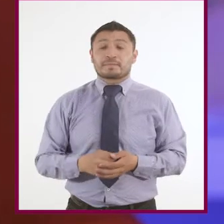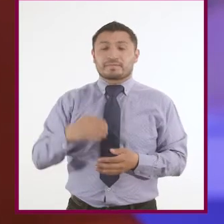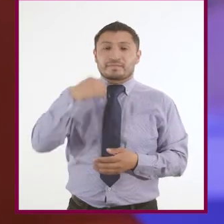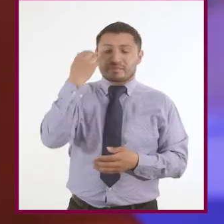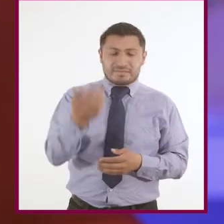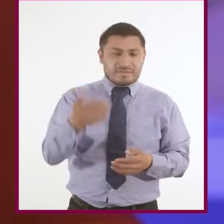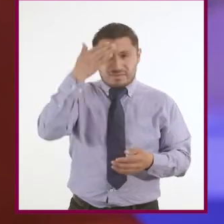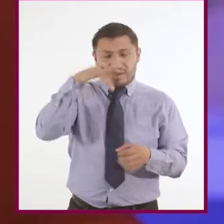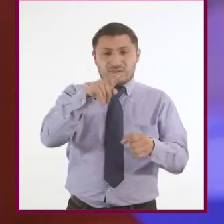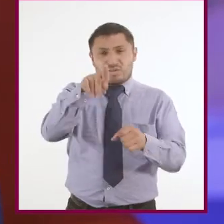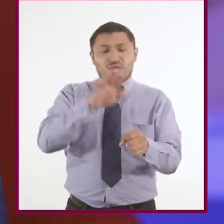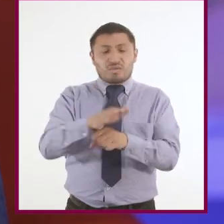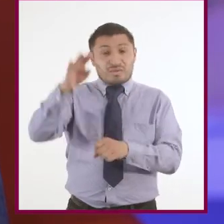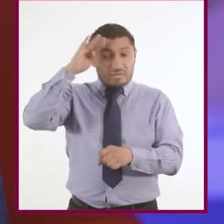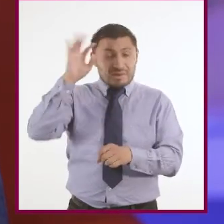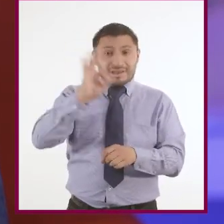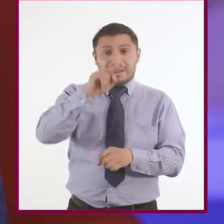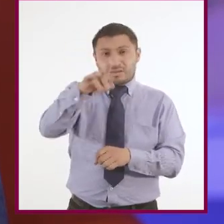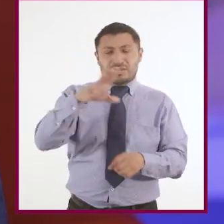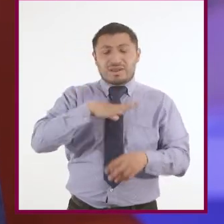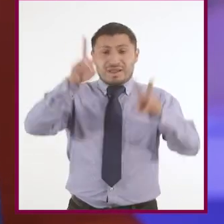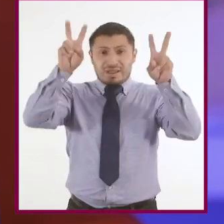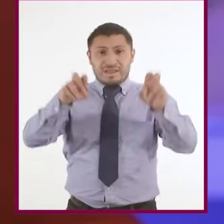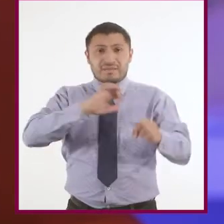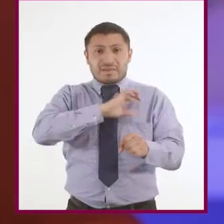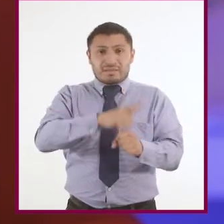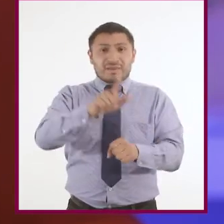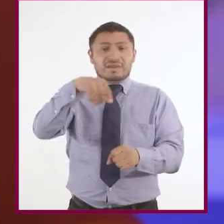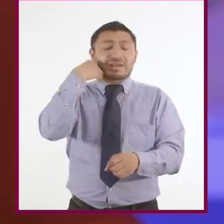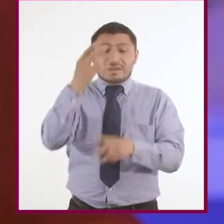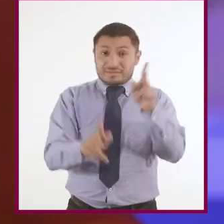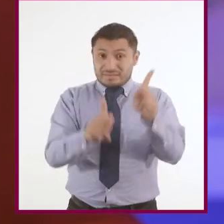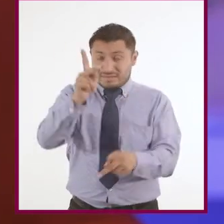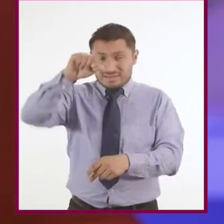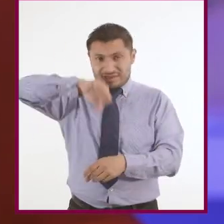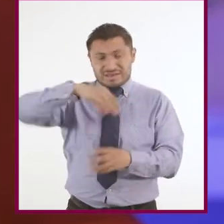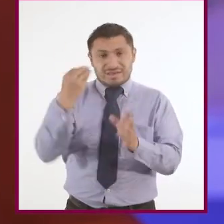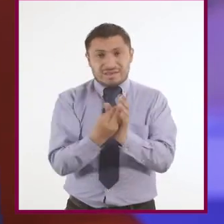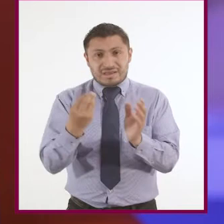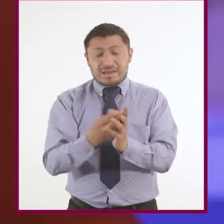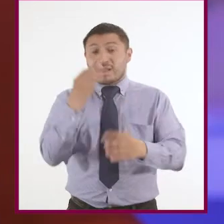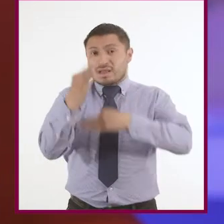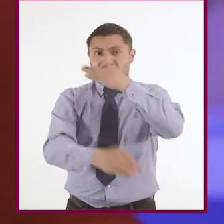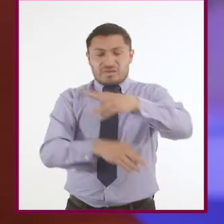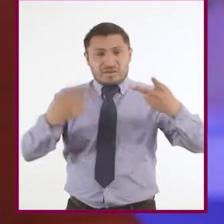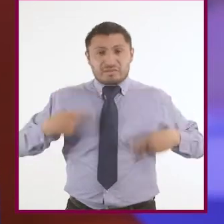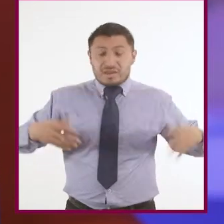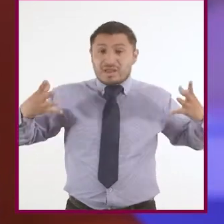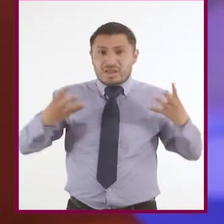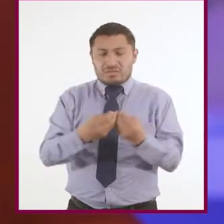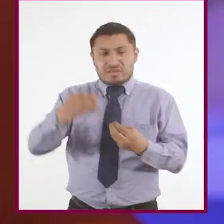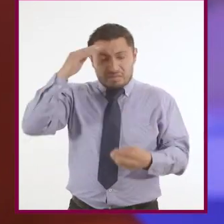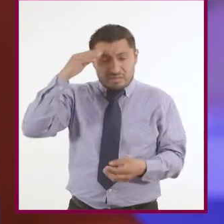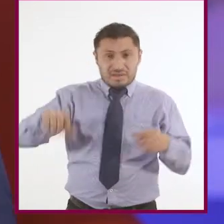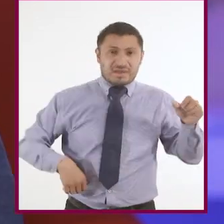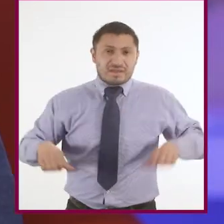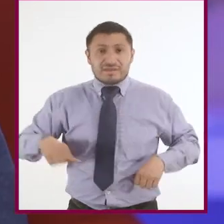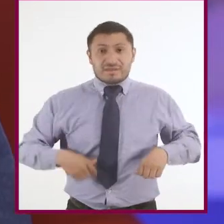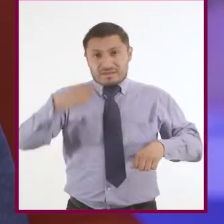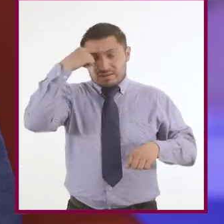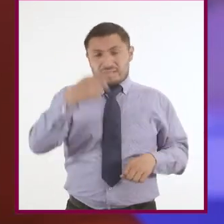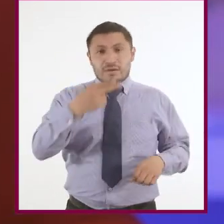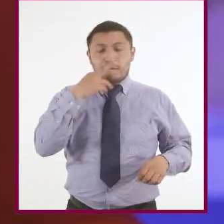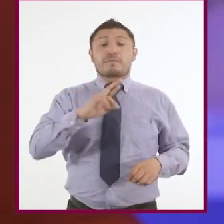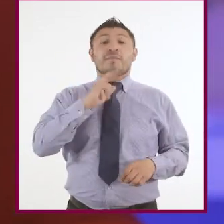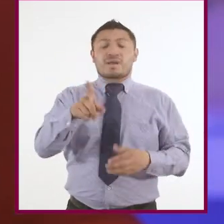Queremos saber qué piensas y si tienes algún tema en especial que quieras que abordemos. En este programa, todas y todos juntos pensamos en acciones para ejercer